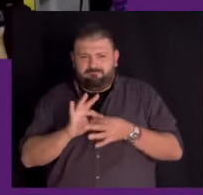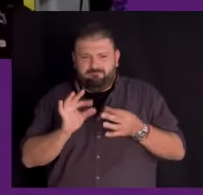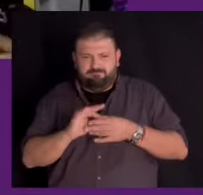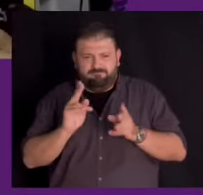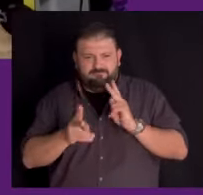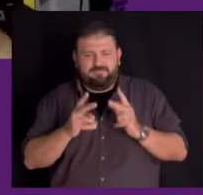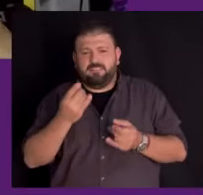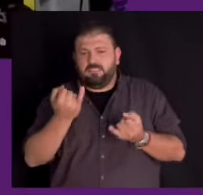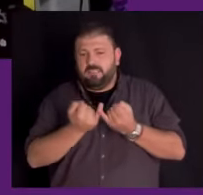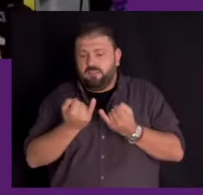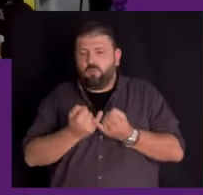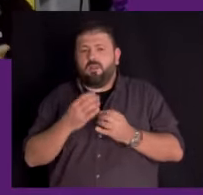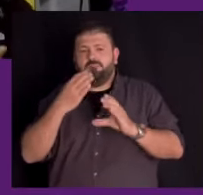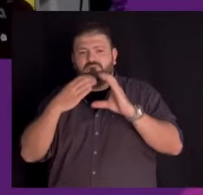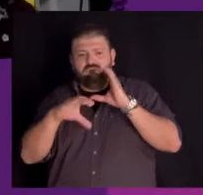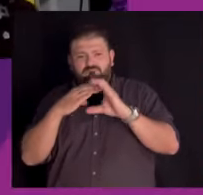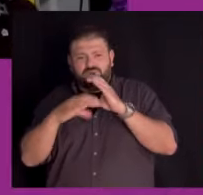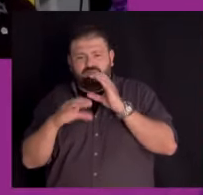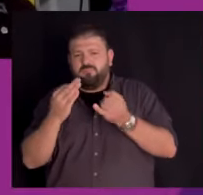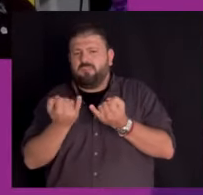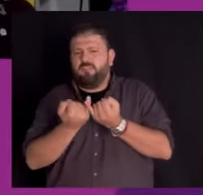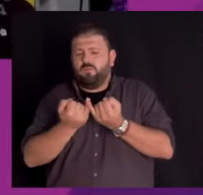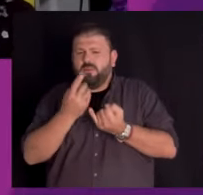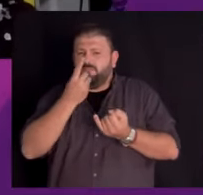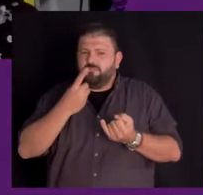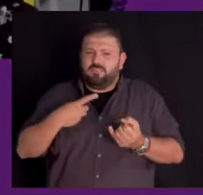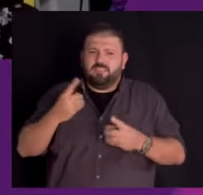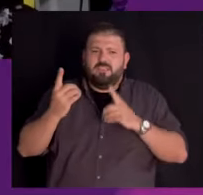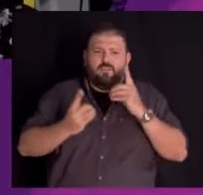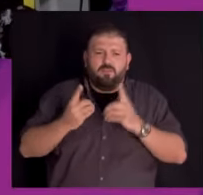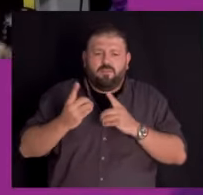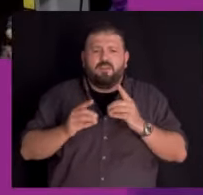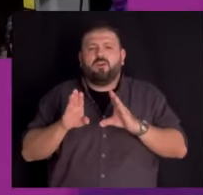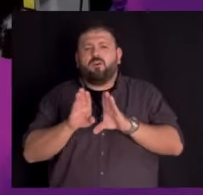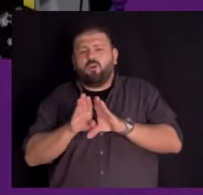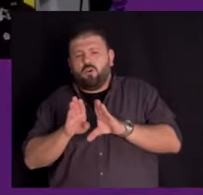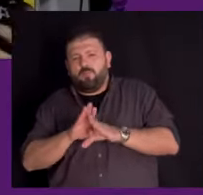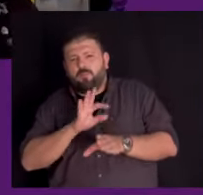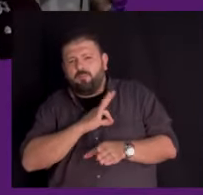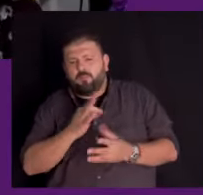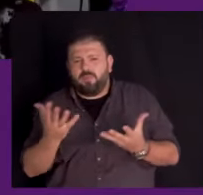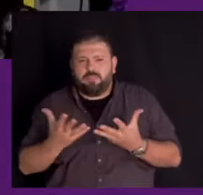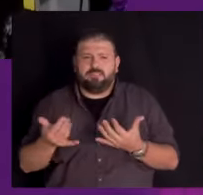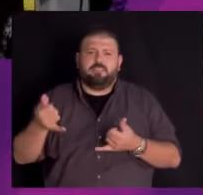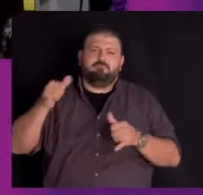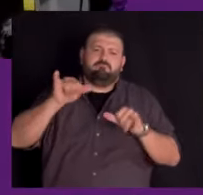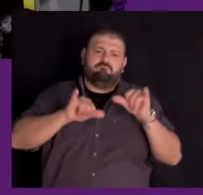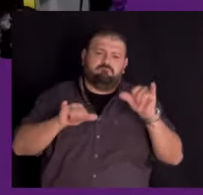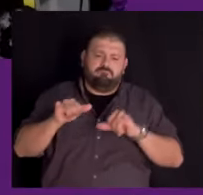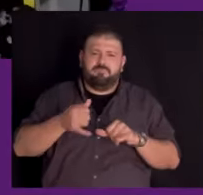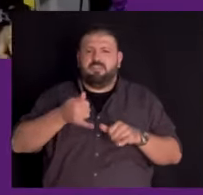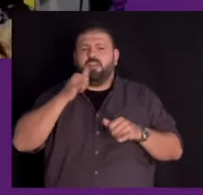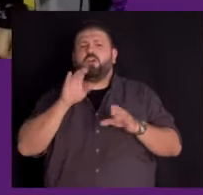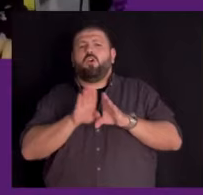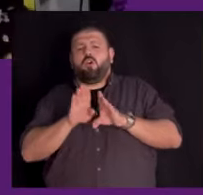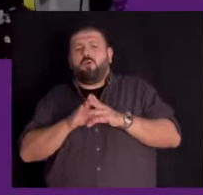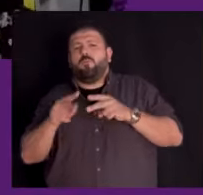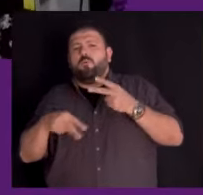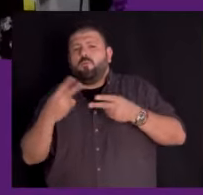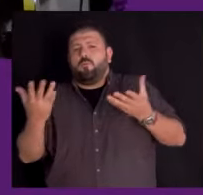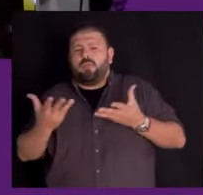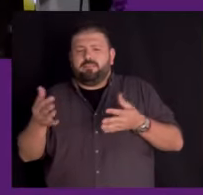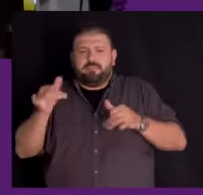están compartiendo justamente este tipo de dudas, cómo poder hacer el consumo del producto, cómo poder hacer esta mezcla. Entonces, también